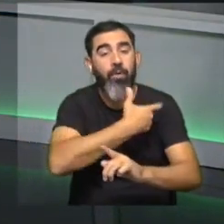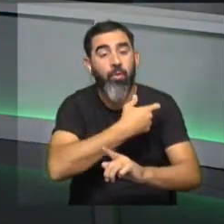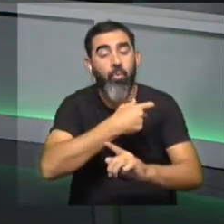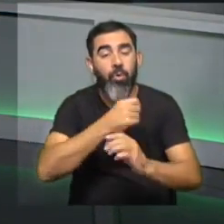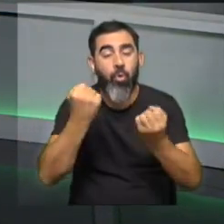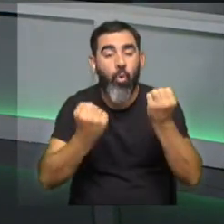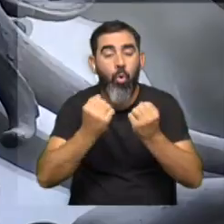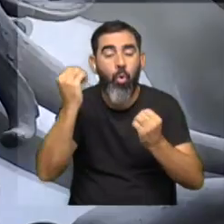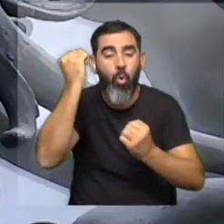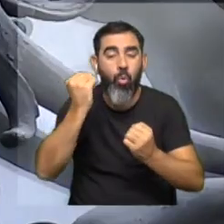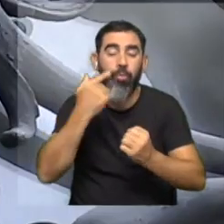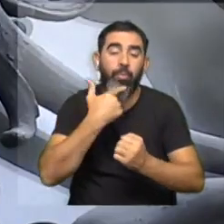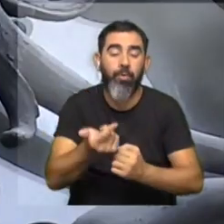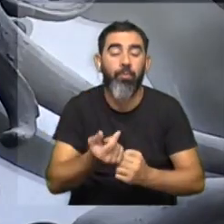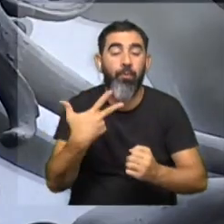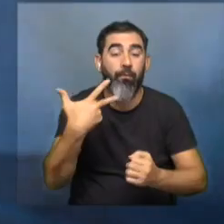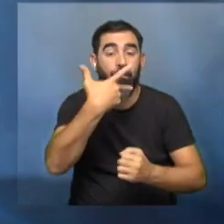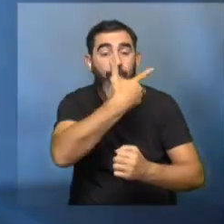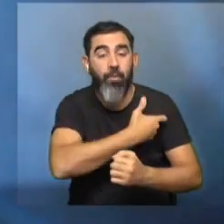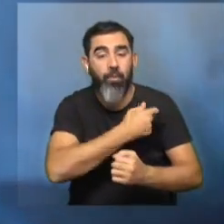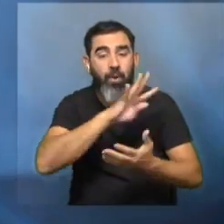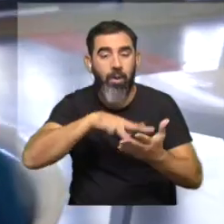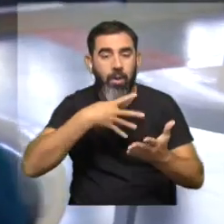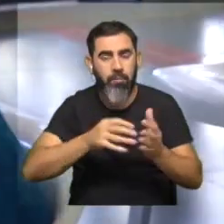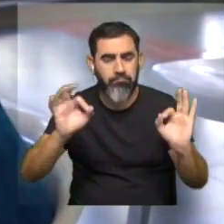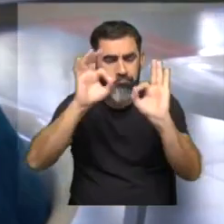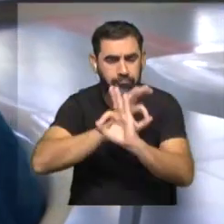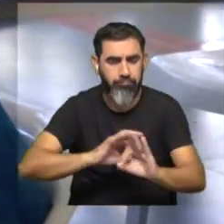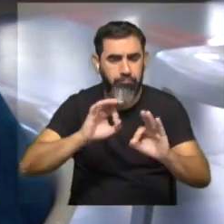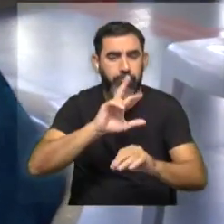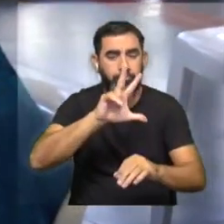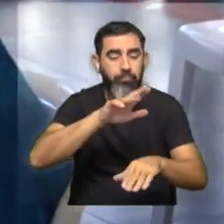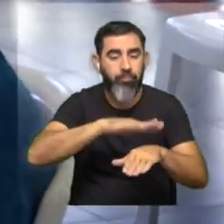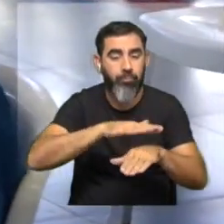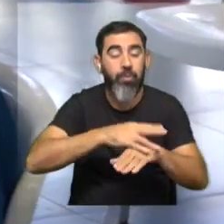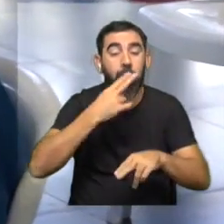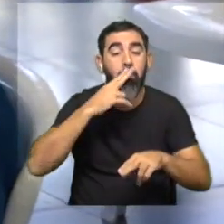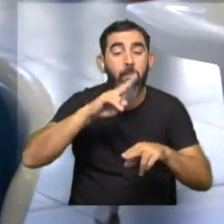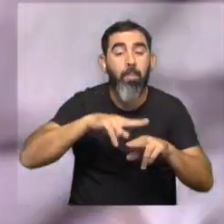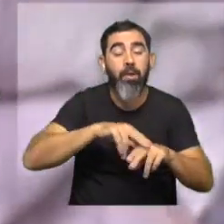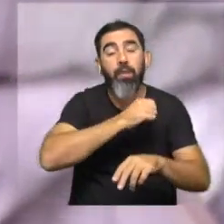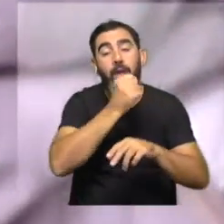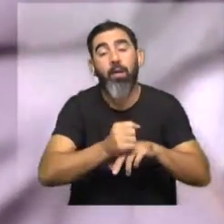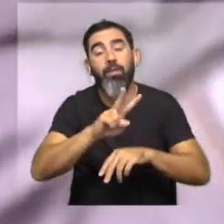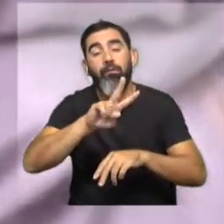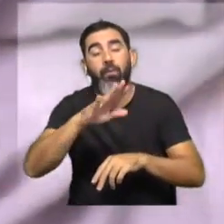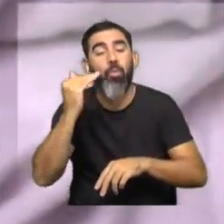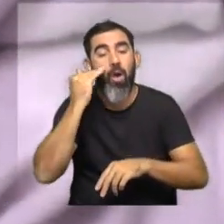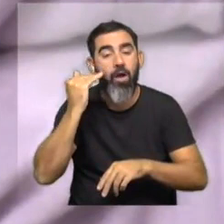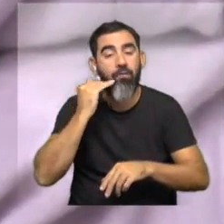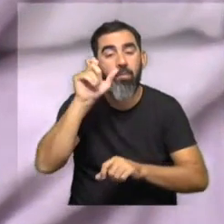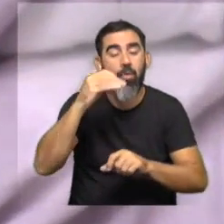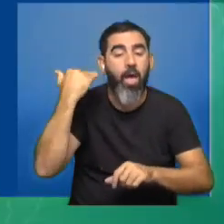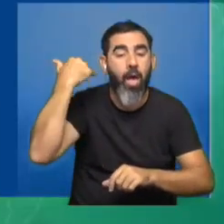móviles. La vacunación es sin agenda en 3 etapas. Desde este martes y hasta el lunes 24 de abril, personas